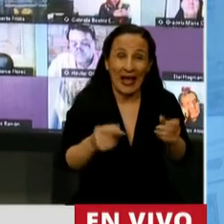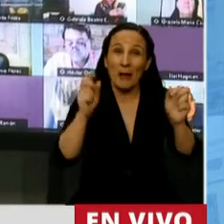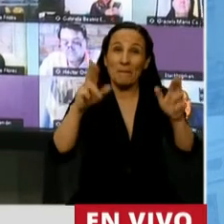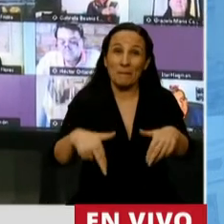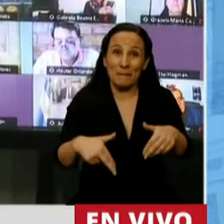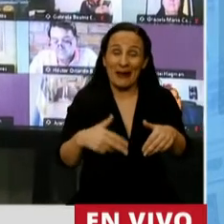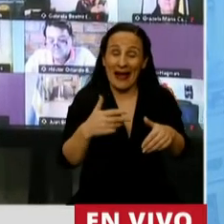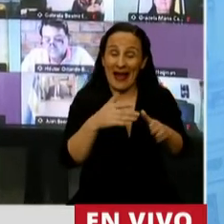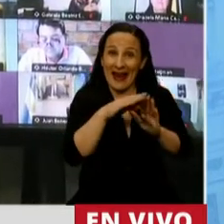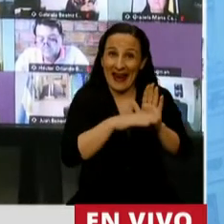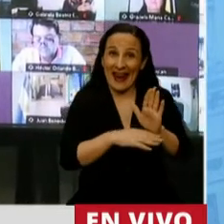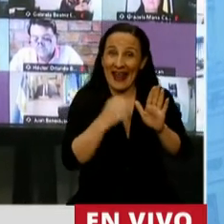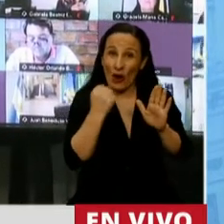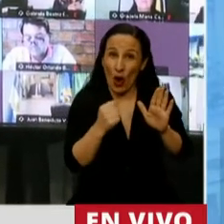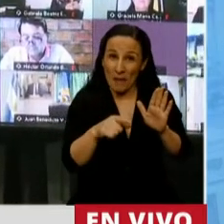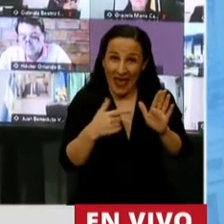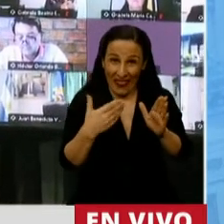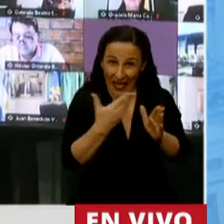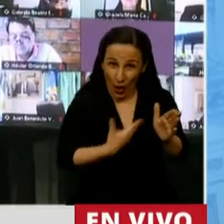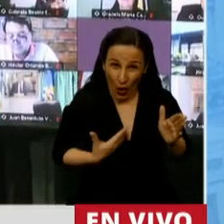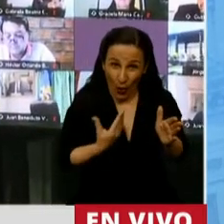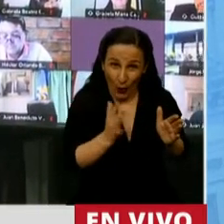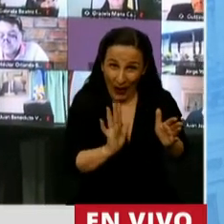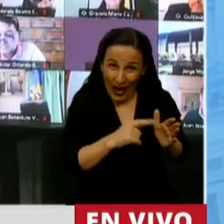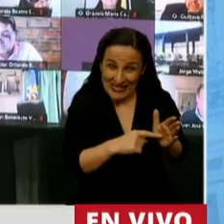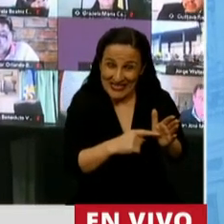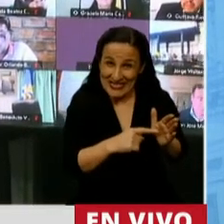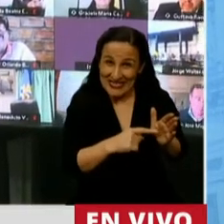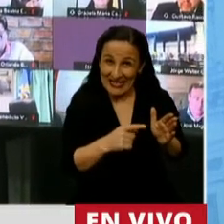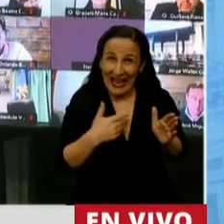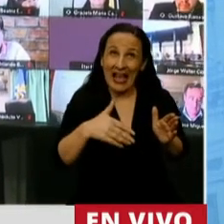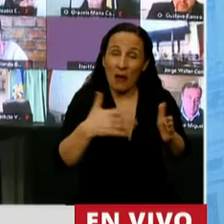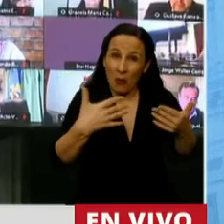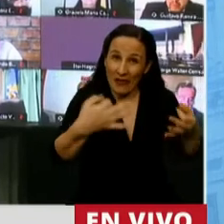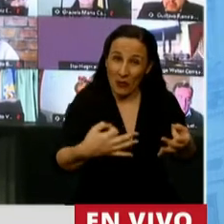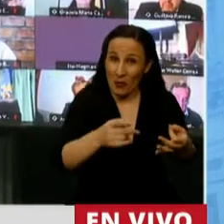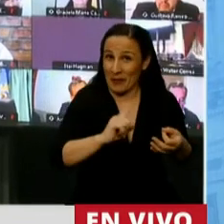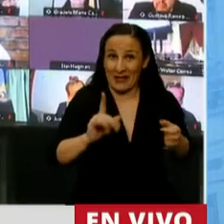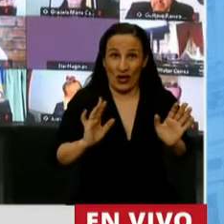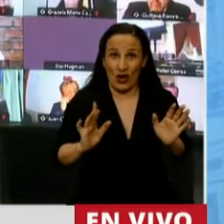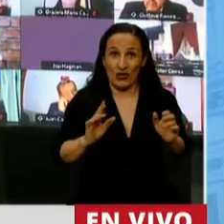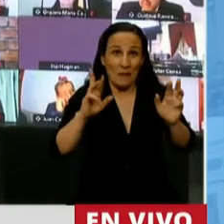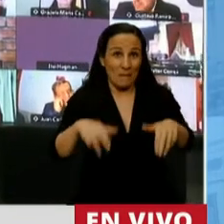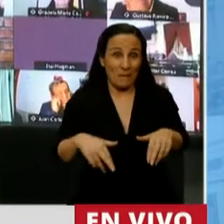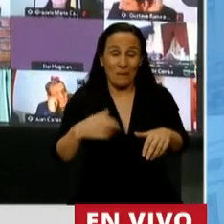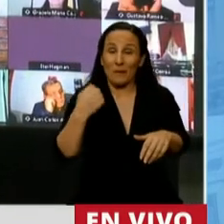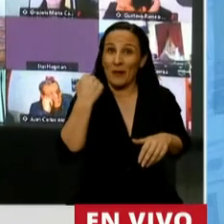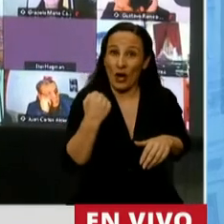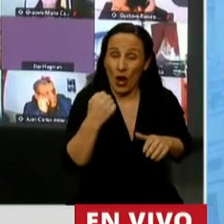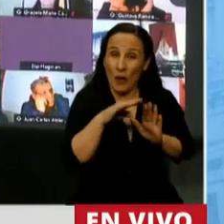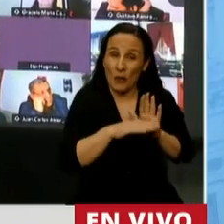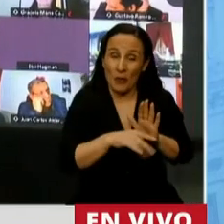del gobierno, porque significaría que el programa económico no es realizable. Y si el programa económico no es